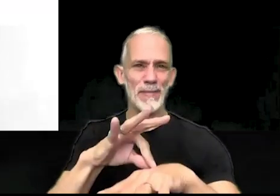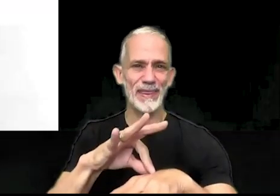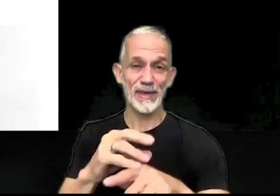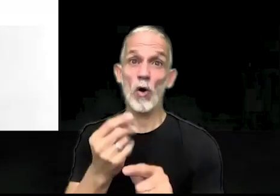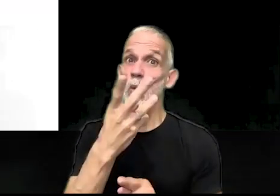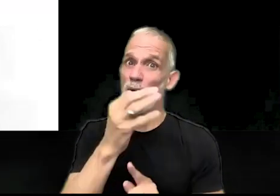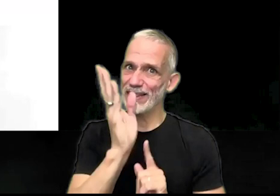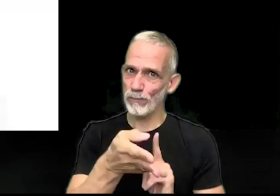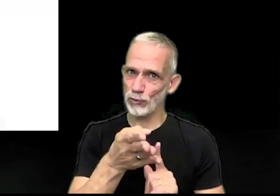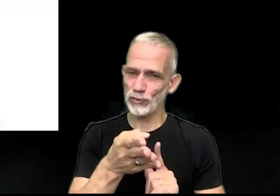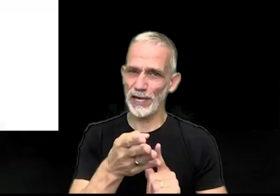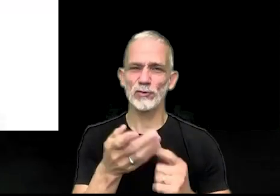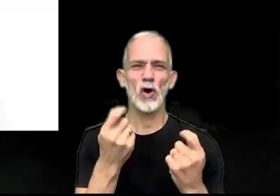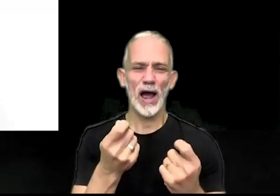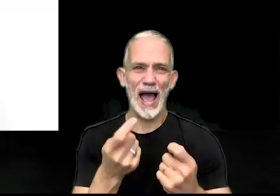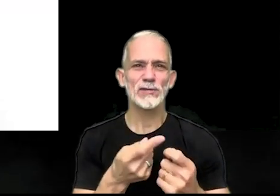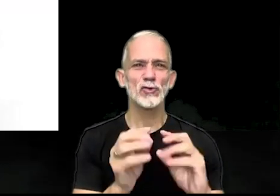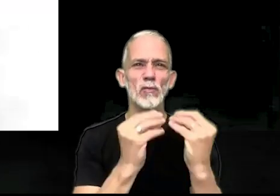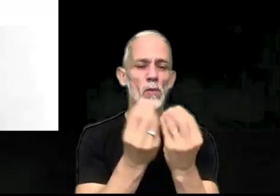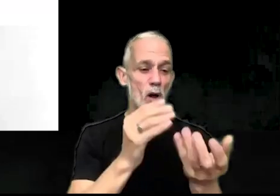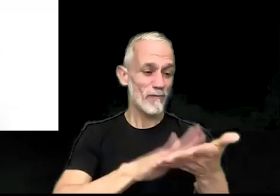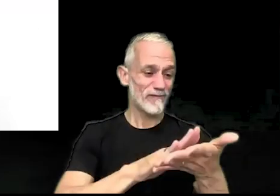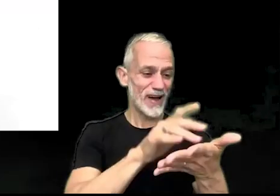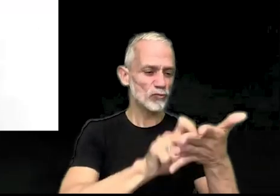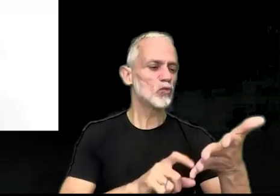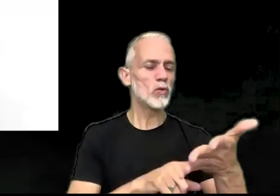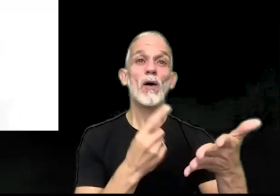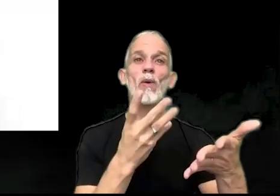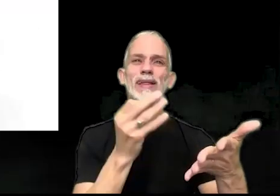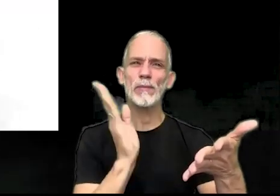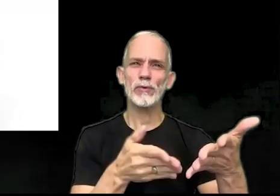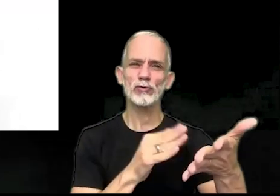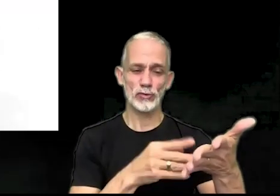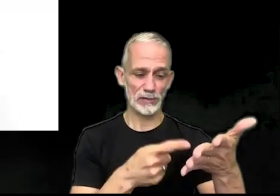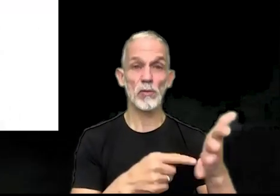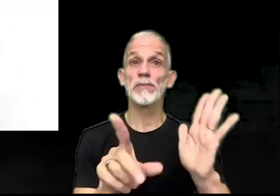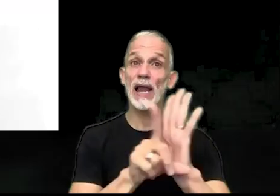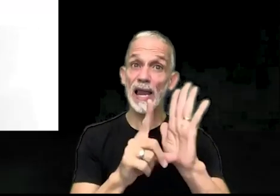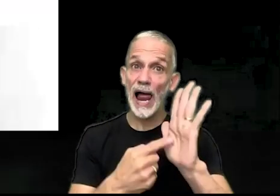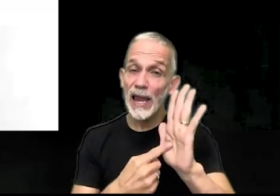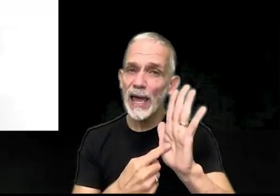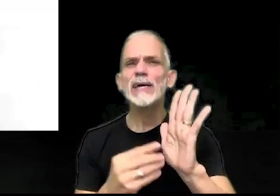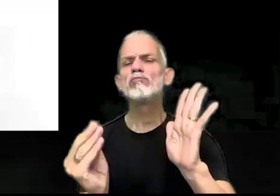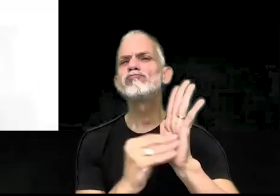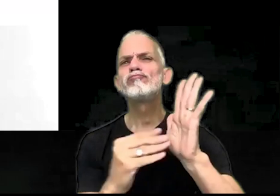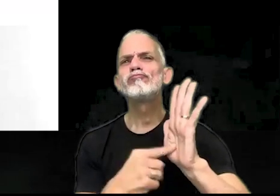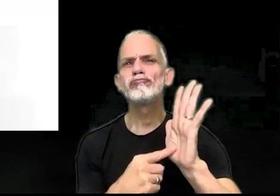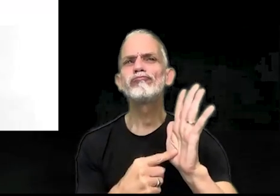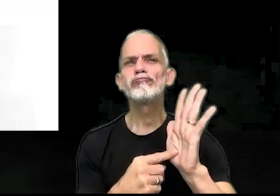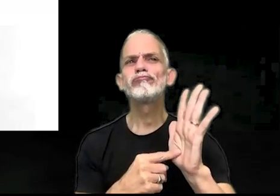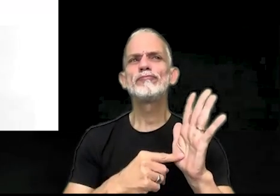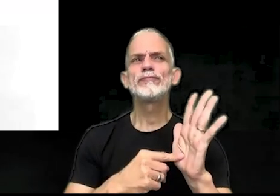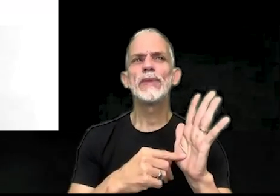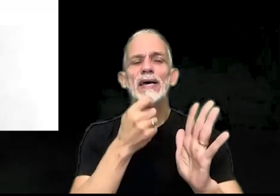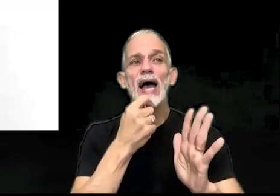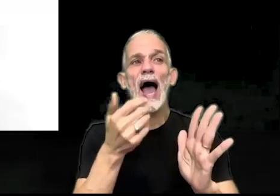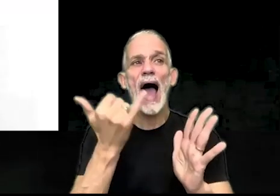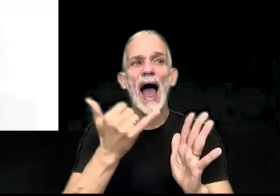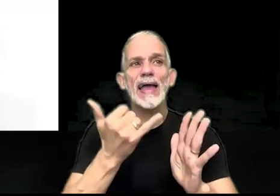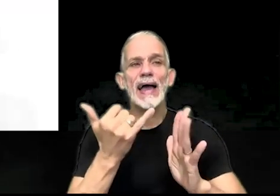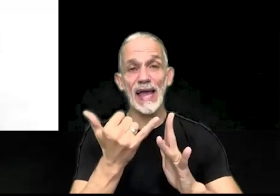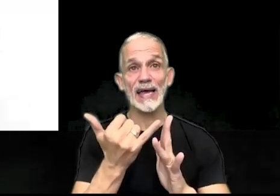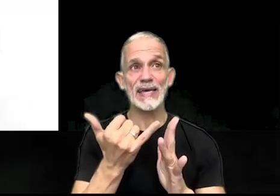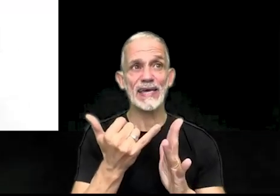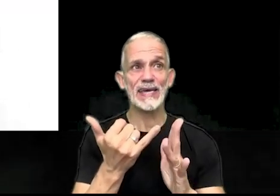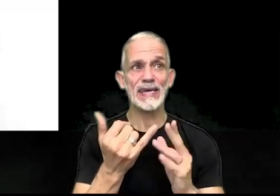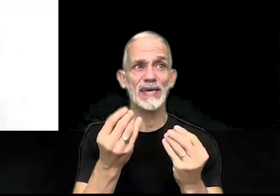del 40% del monto facturado, la ley establece que se van a calificar